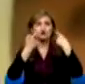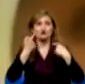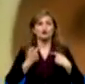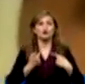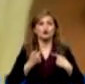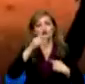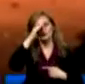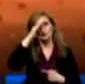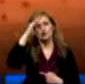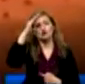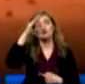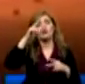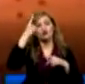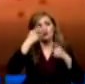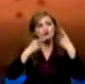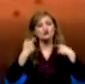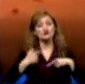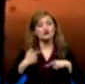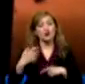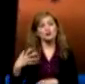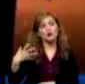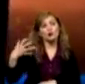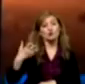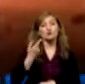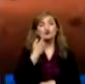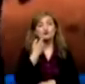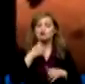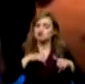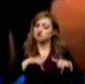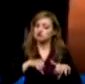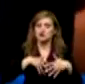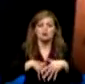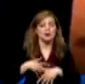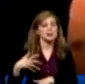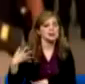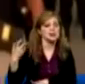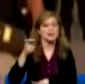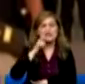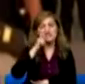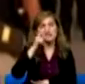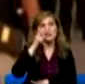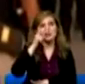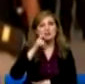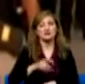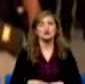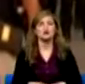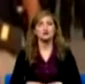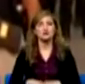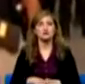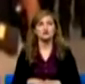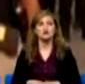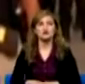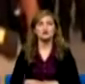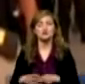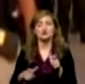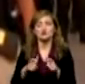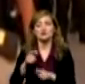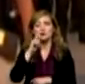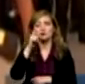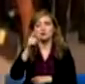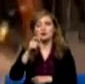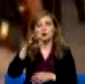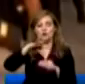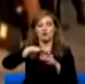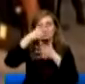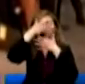ellos policías. Los protestantes indicaron que continuarán reclamando. Estas personas reclaman un fraude